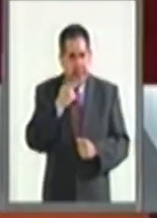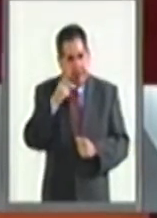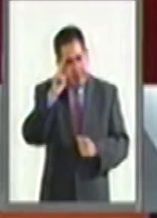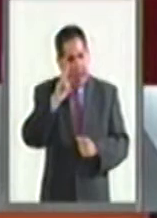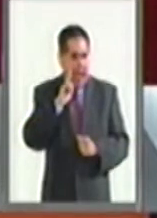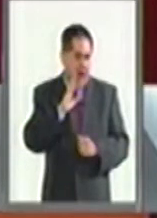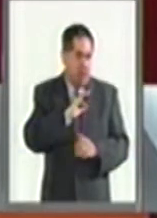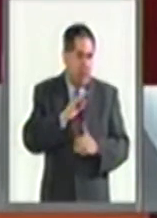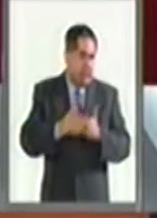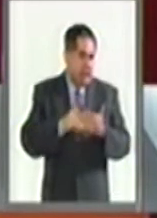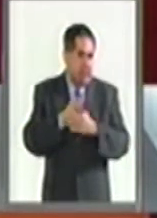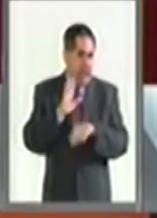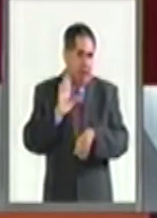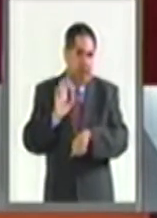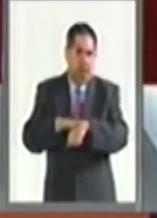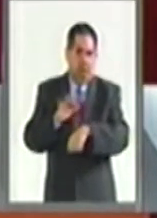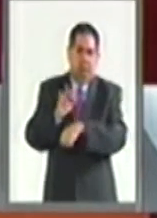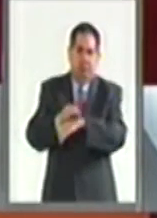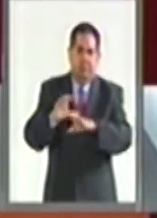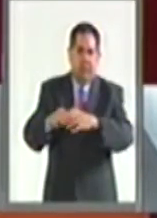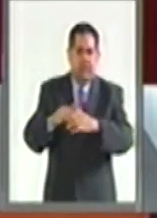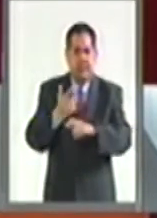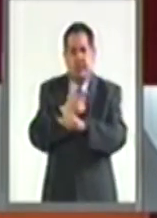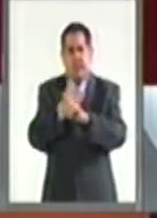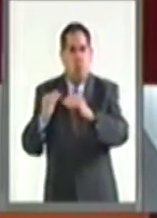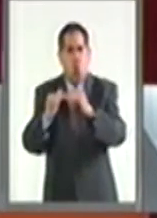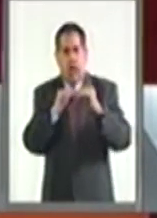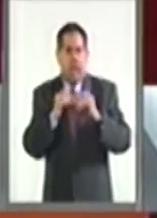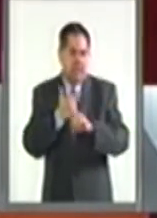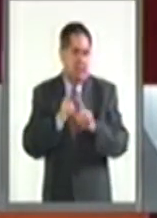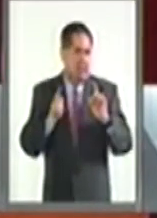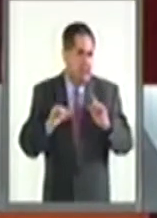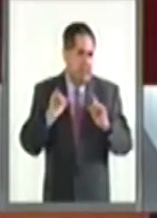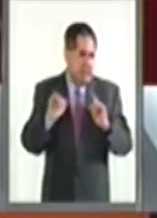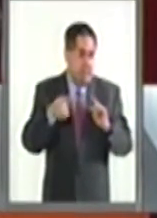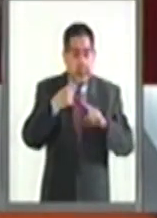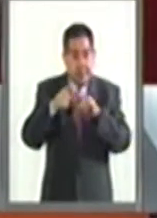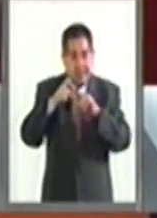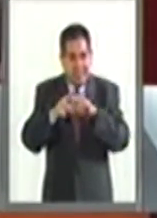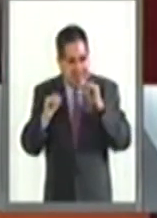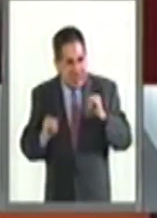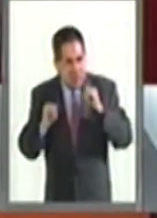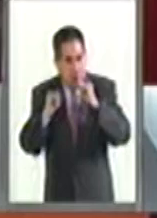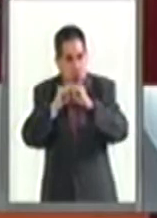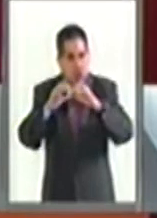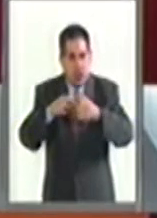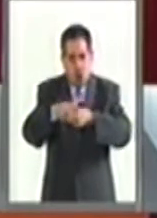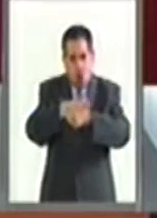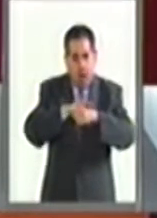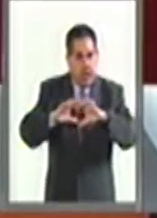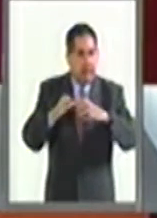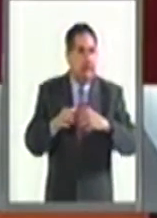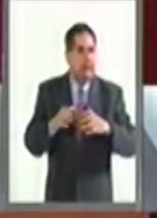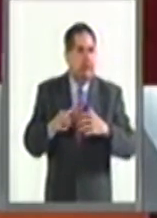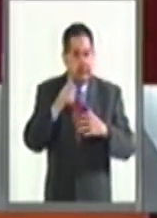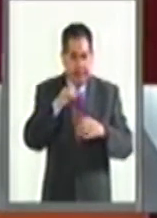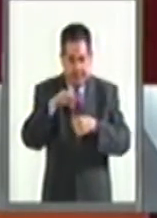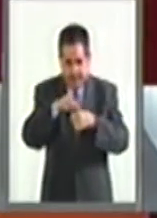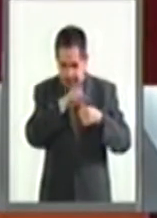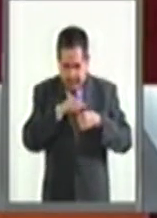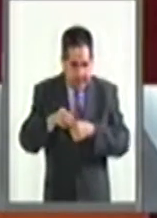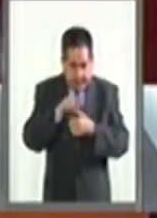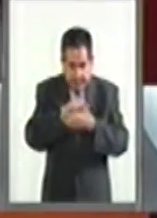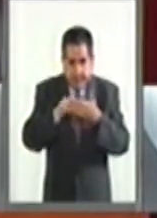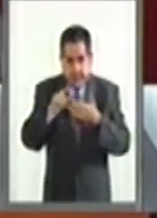cierta medida para el fortalecimiento de nuestra democracia, pues con él las instituciones públicas locales y jurisdiccionales